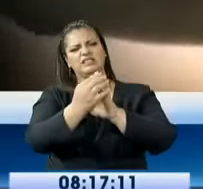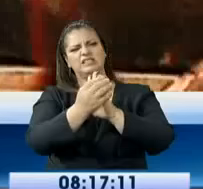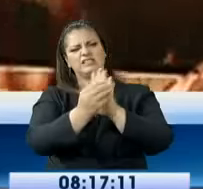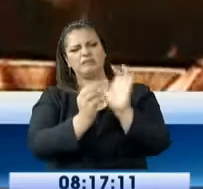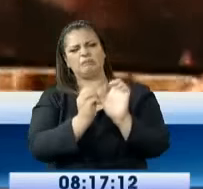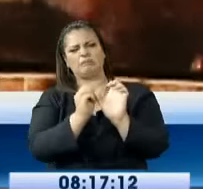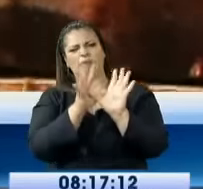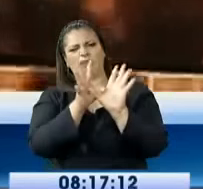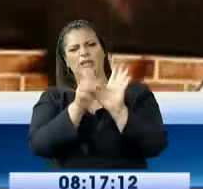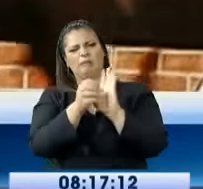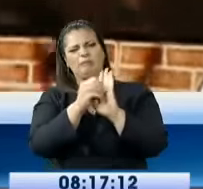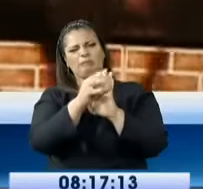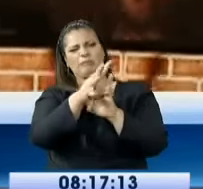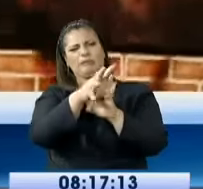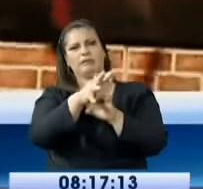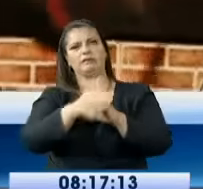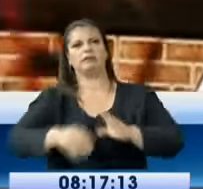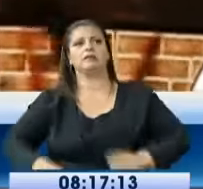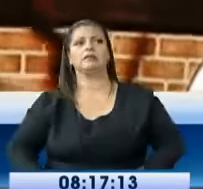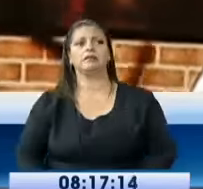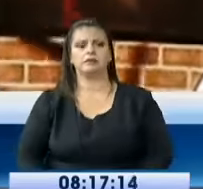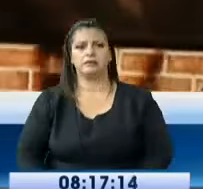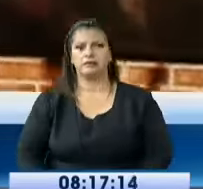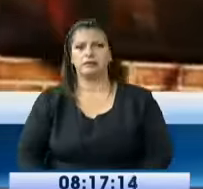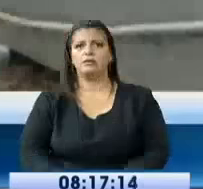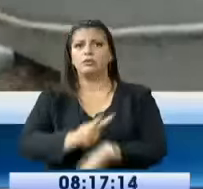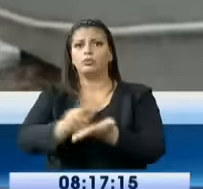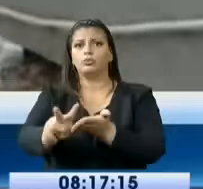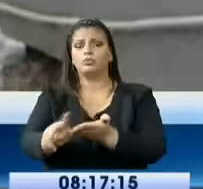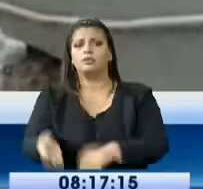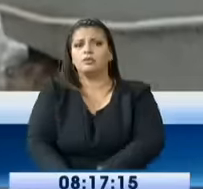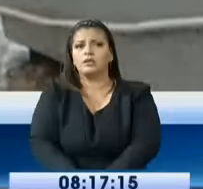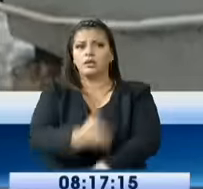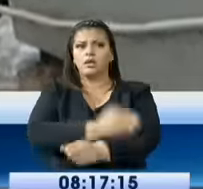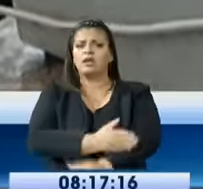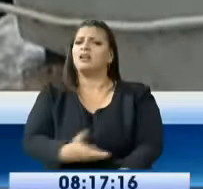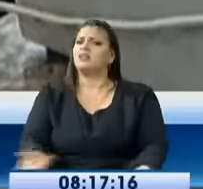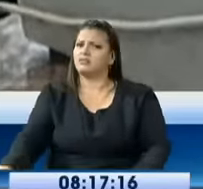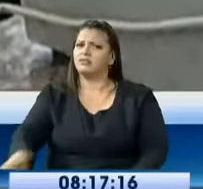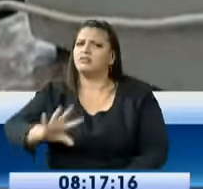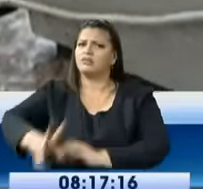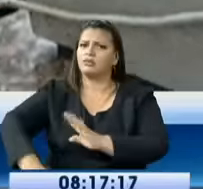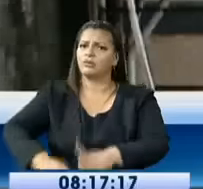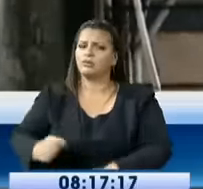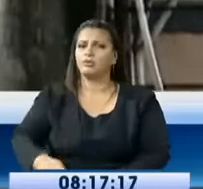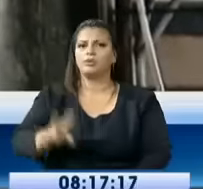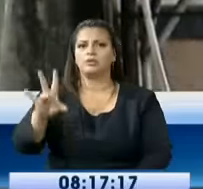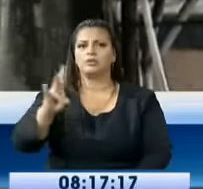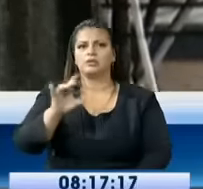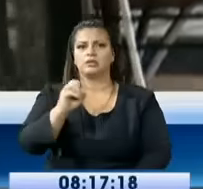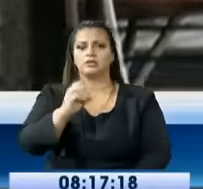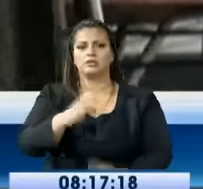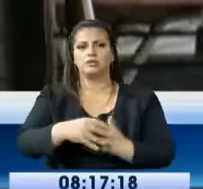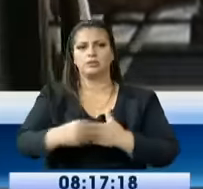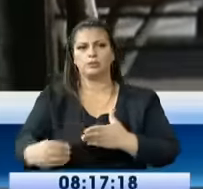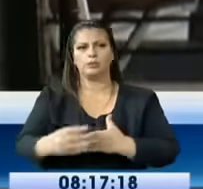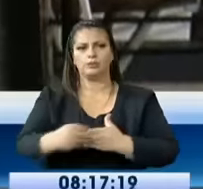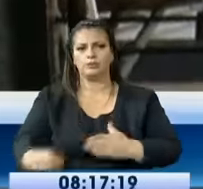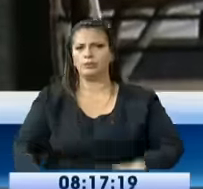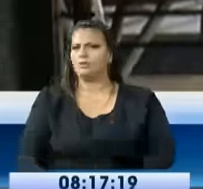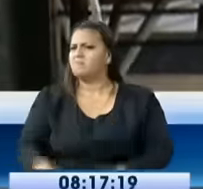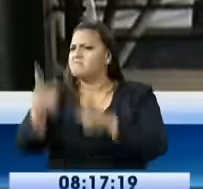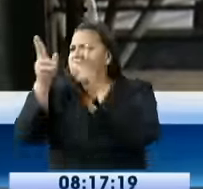afuera. Increíblemente, hace 15 días atrás también se les llevaron más de $700 en un asalto bajo la